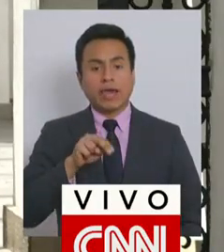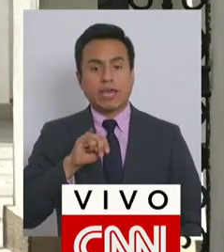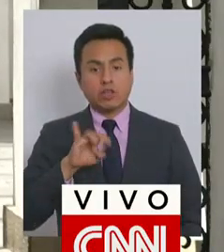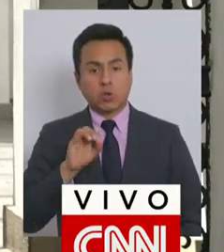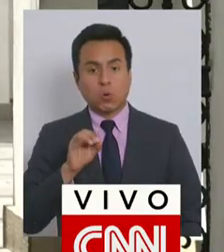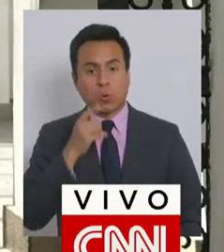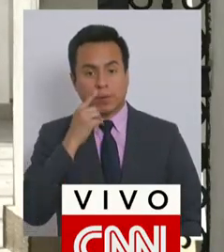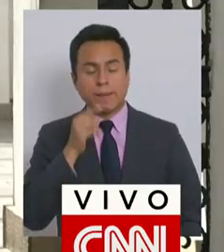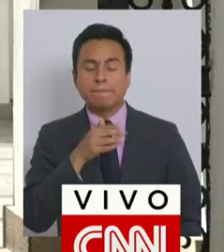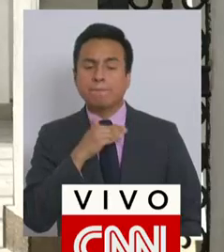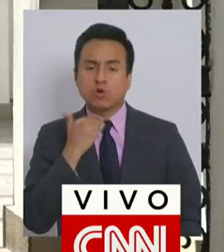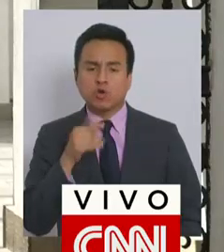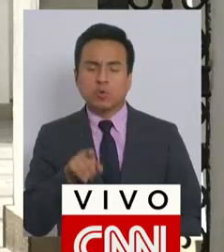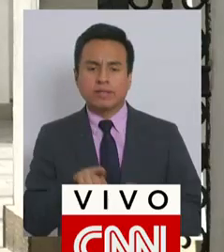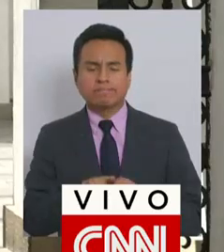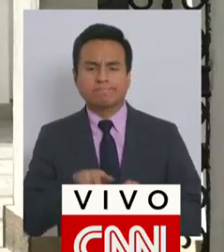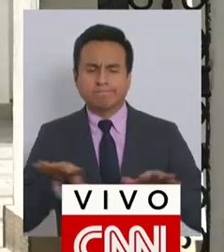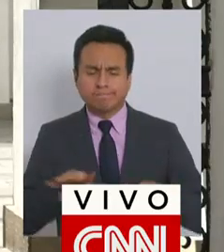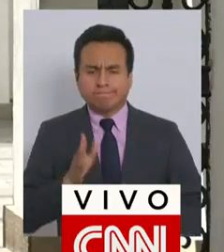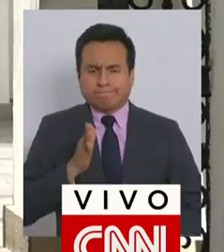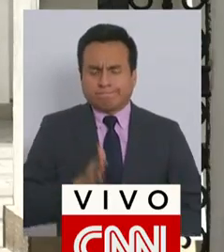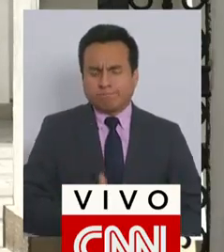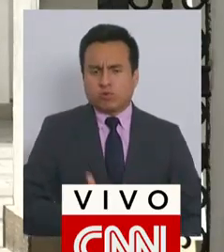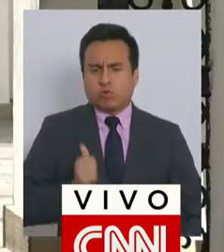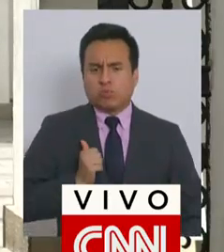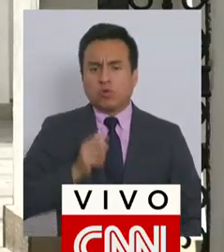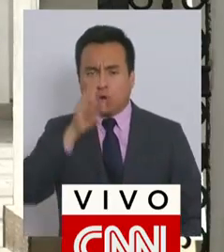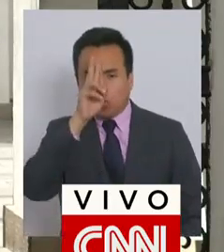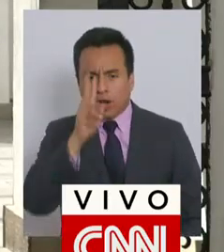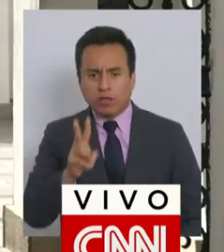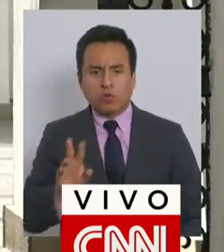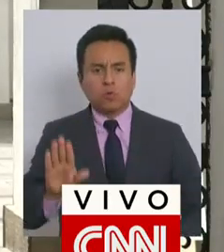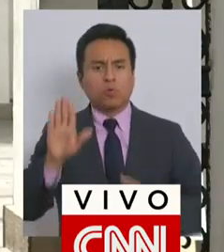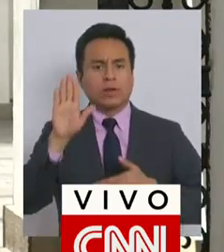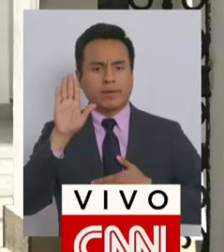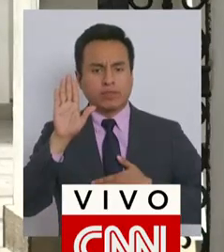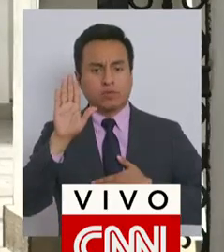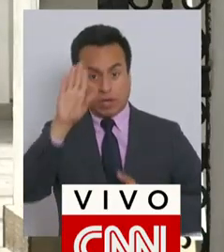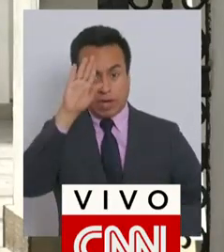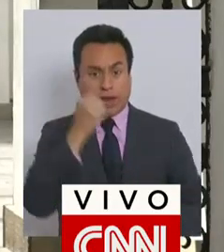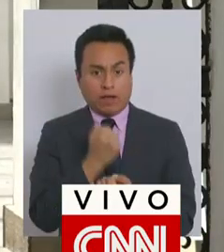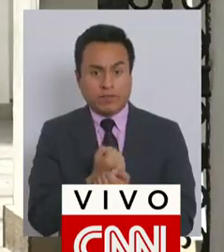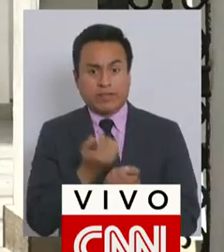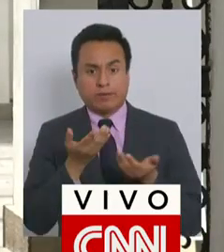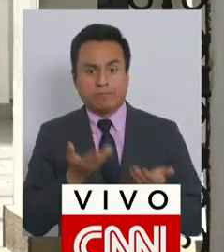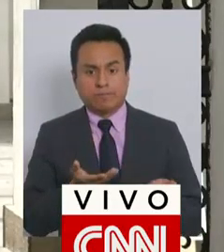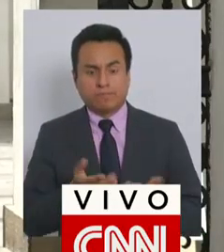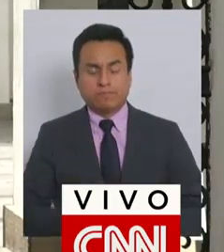Eugenio murió cumpliendo con su deber, honrando su juramento de carabinero